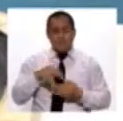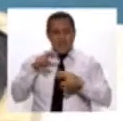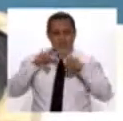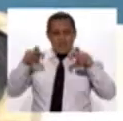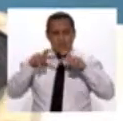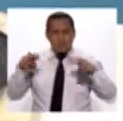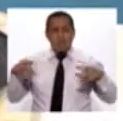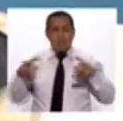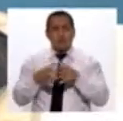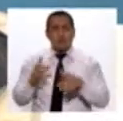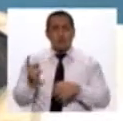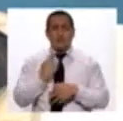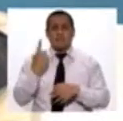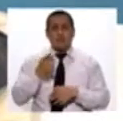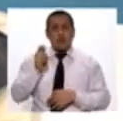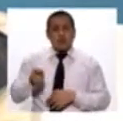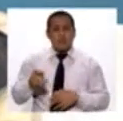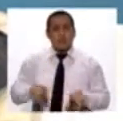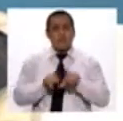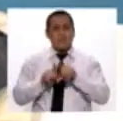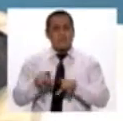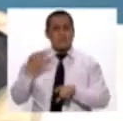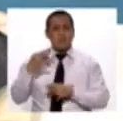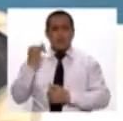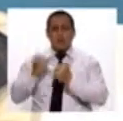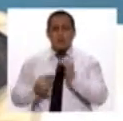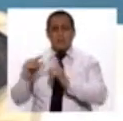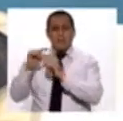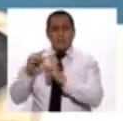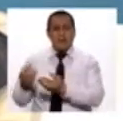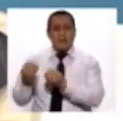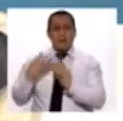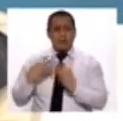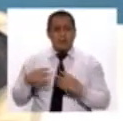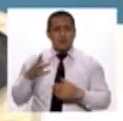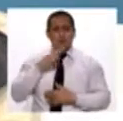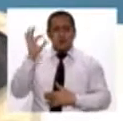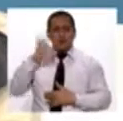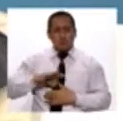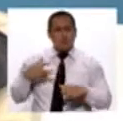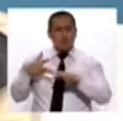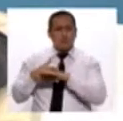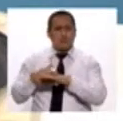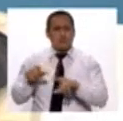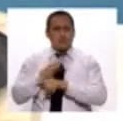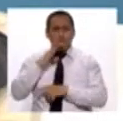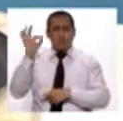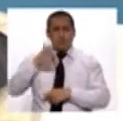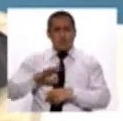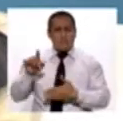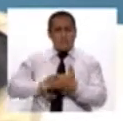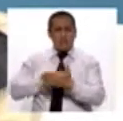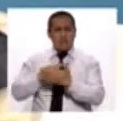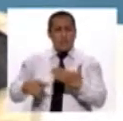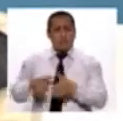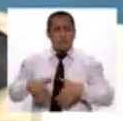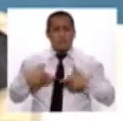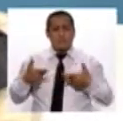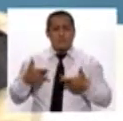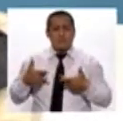revisión. La jurisdicción ordinaria, los jueces, siempre son la última palabra. Eso nunca se había privado, no se había negado esa